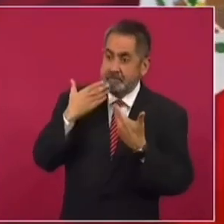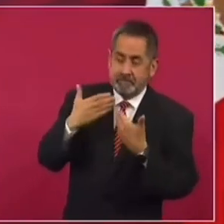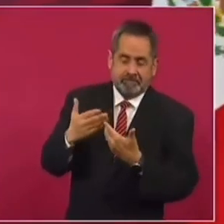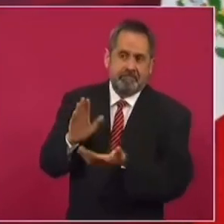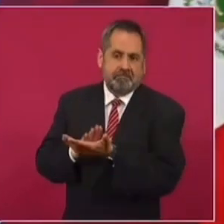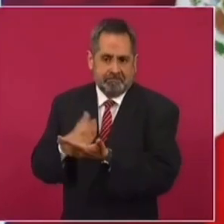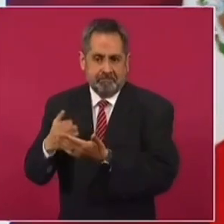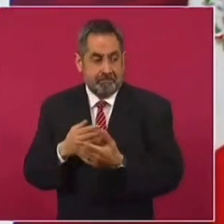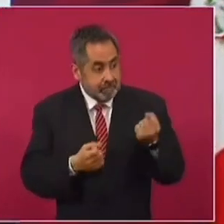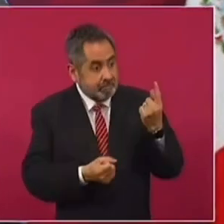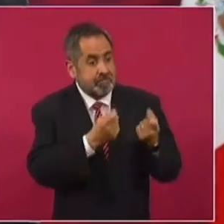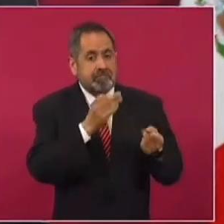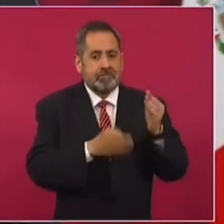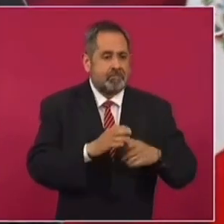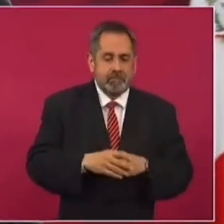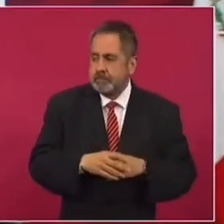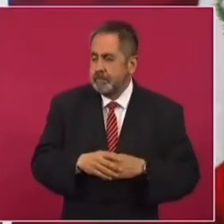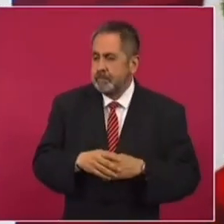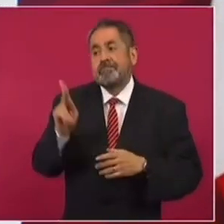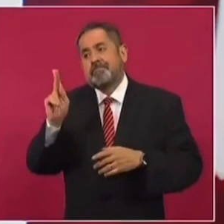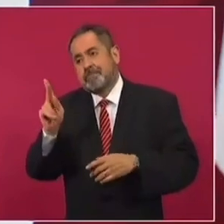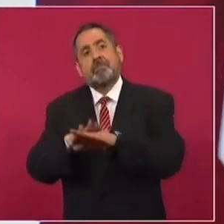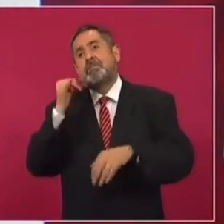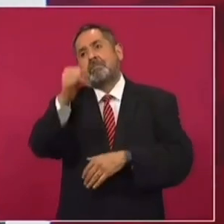todos, que va a estar muy lejos.